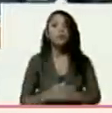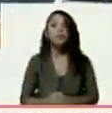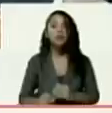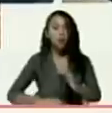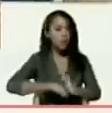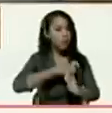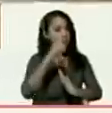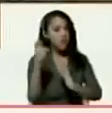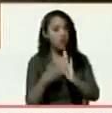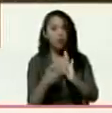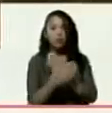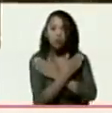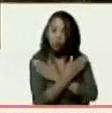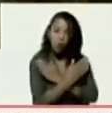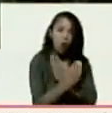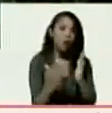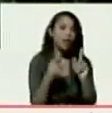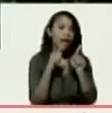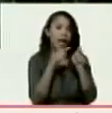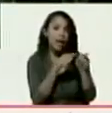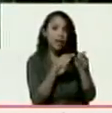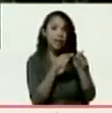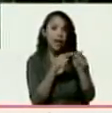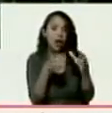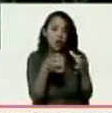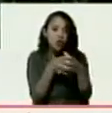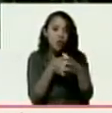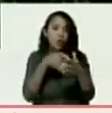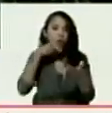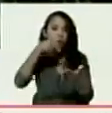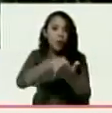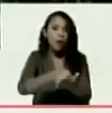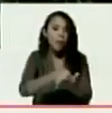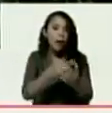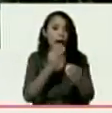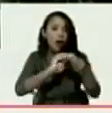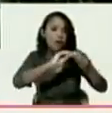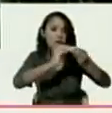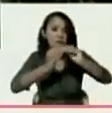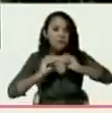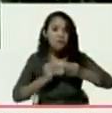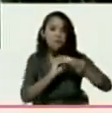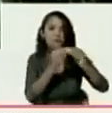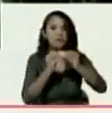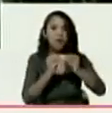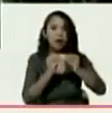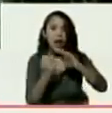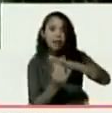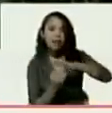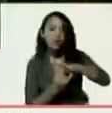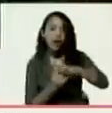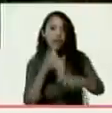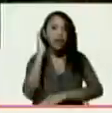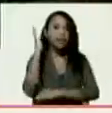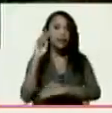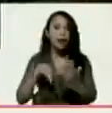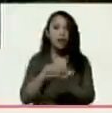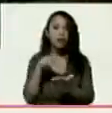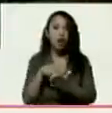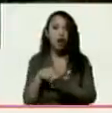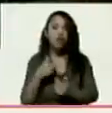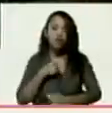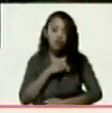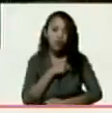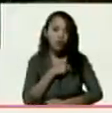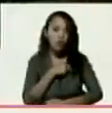Totalmente a la orden de esa comisión nombrada para recuperar la institucionalidad de la Asamblea Nacional.